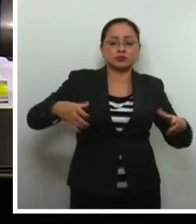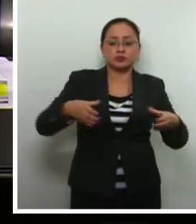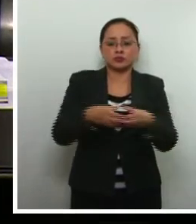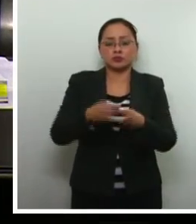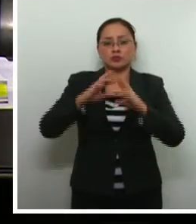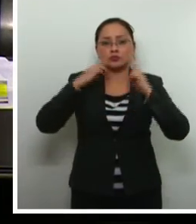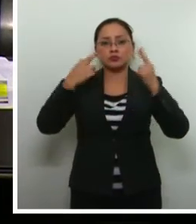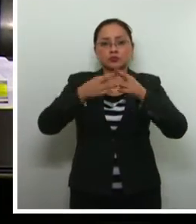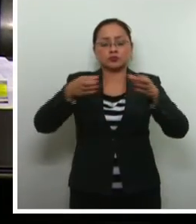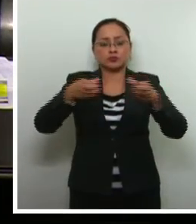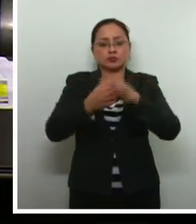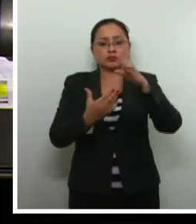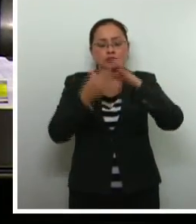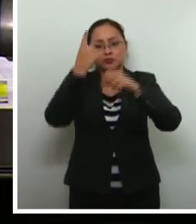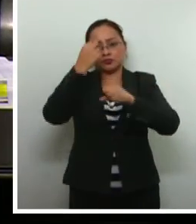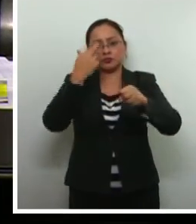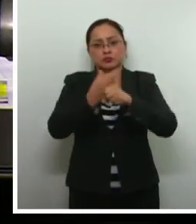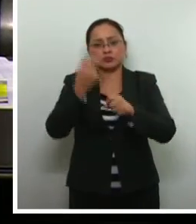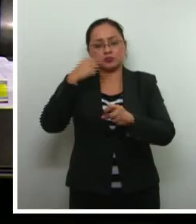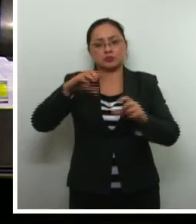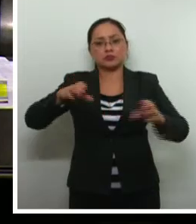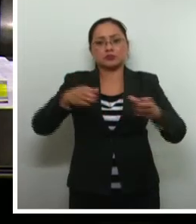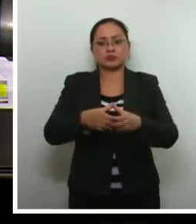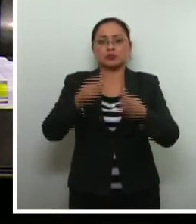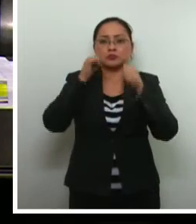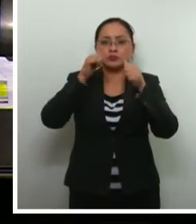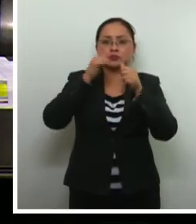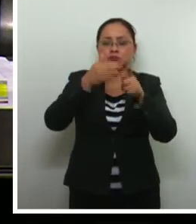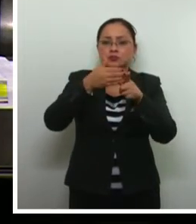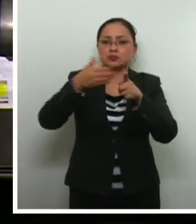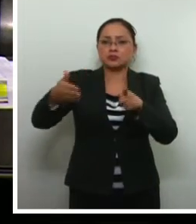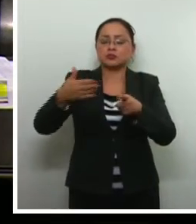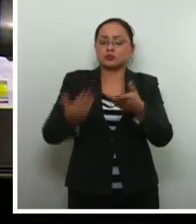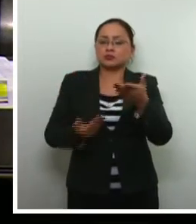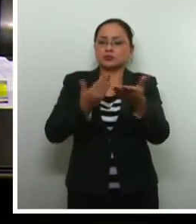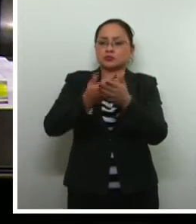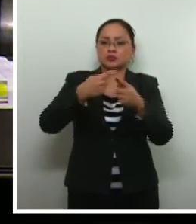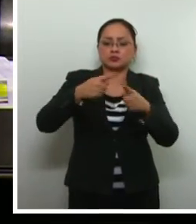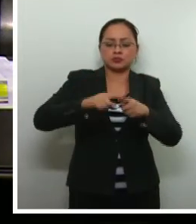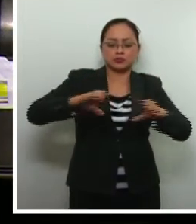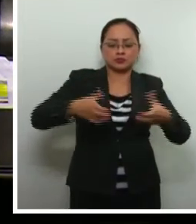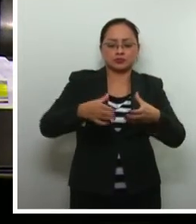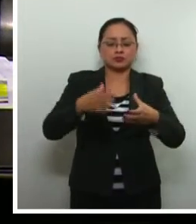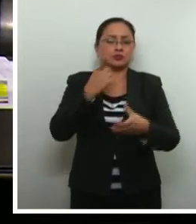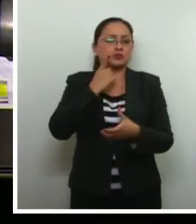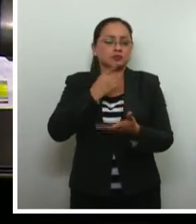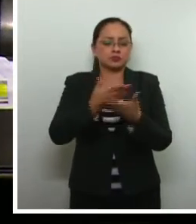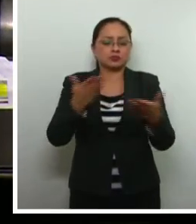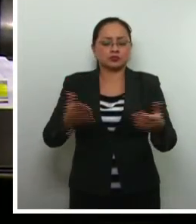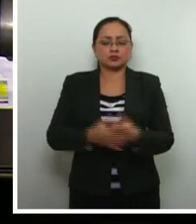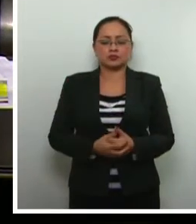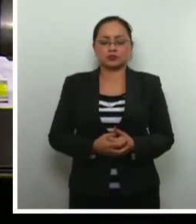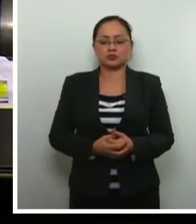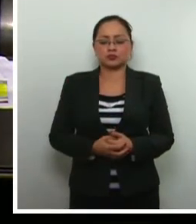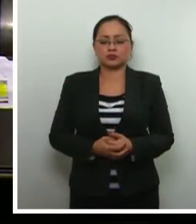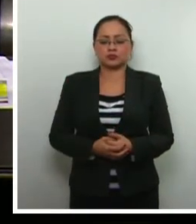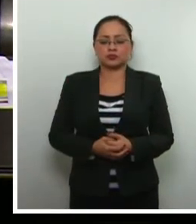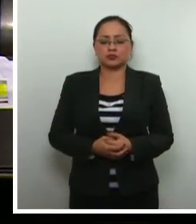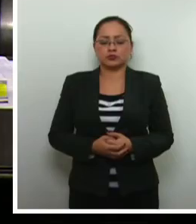reunión con la mesa directiva atendiendo las propuestas de diversos legisladores.